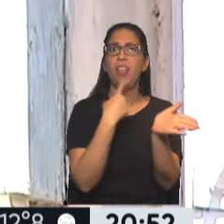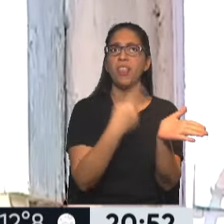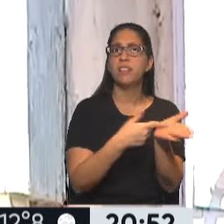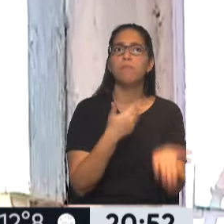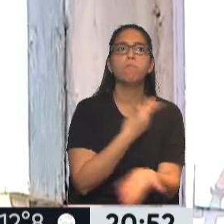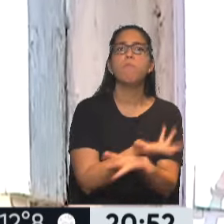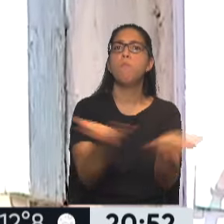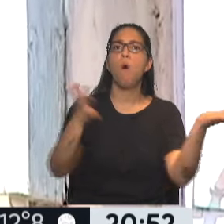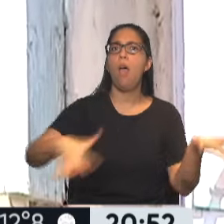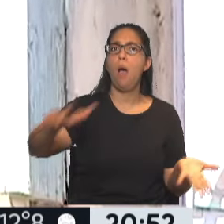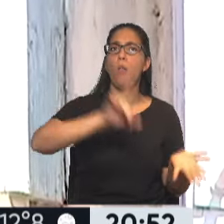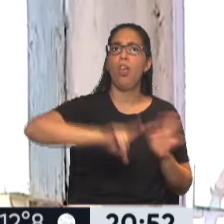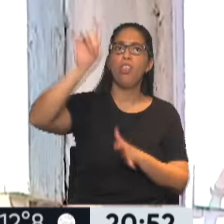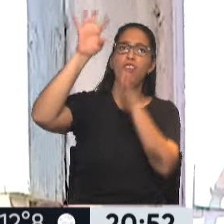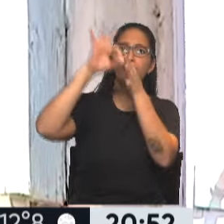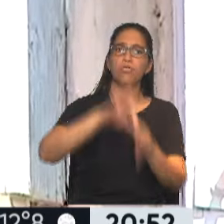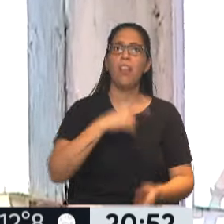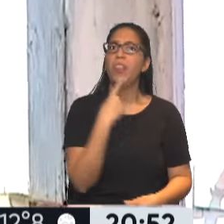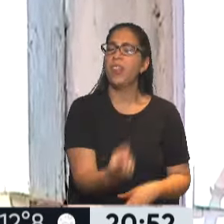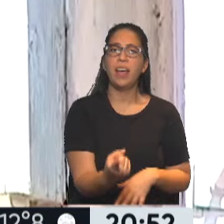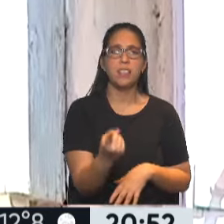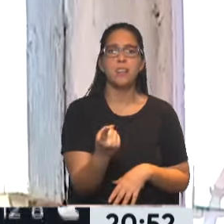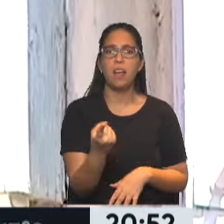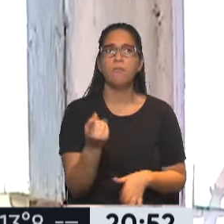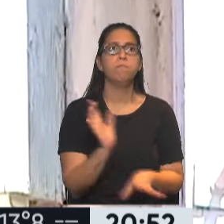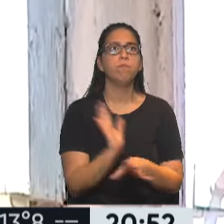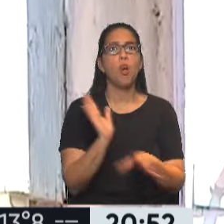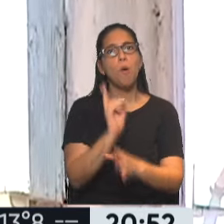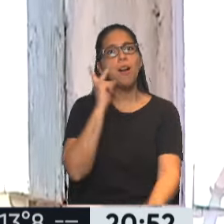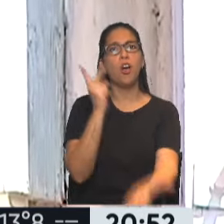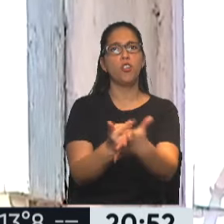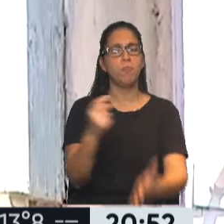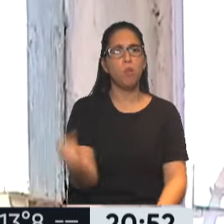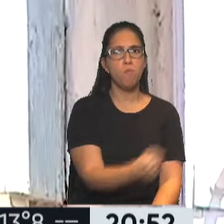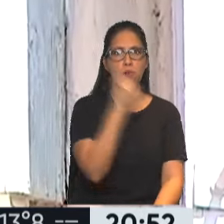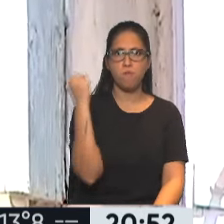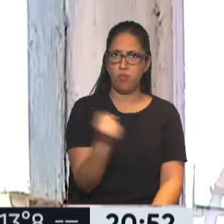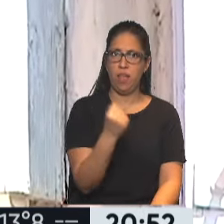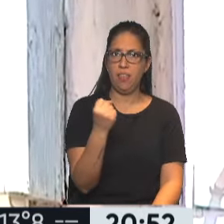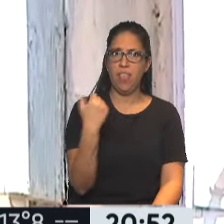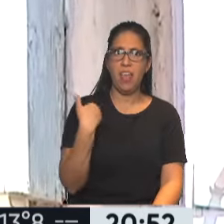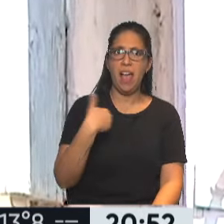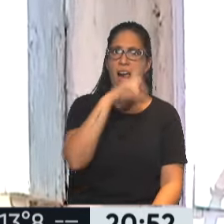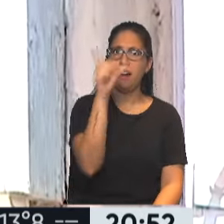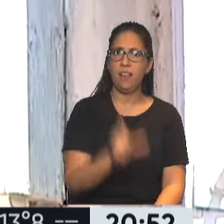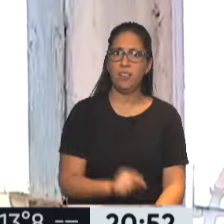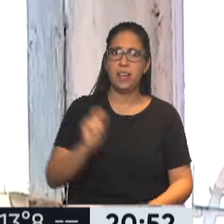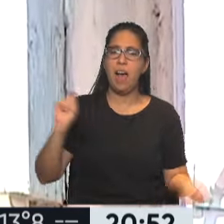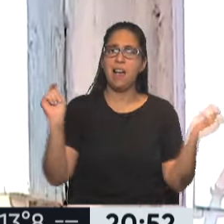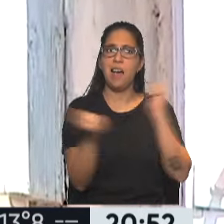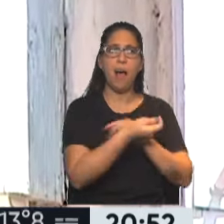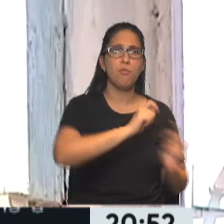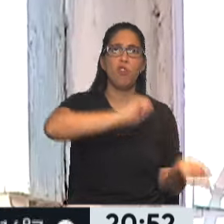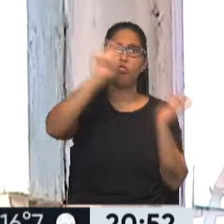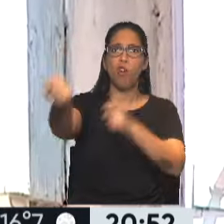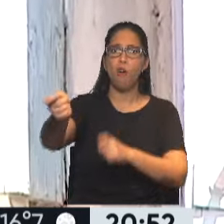Dios y expresan que se trata de una importante reparación en la historia eclesiástica en nuestra patria. Este cambio se ejecutará en